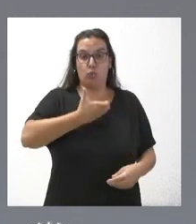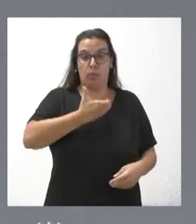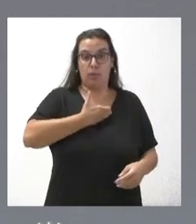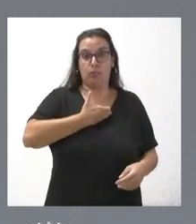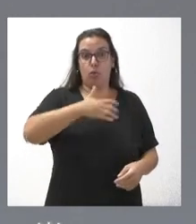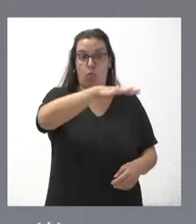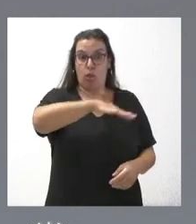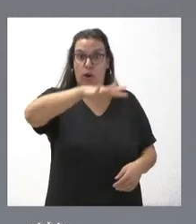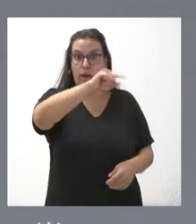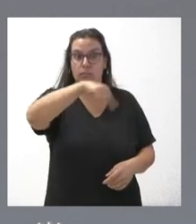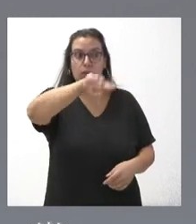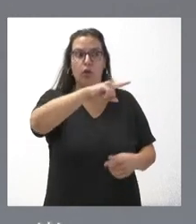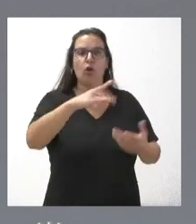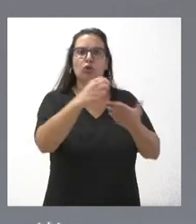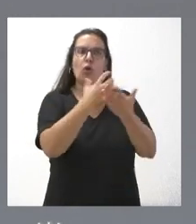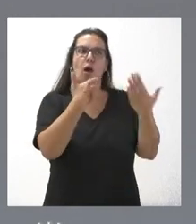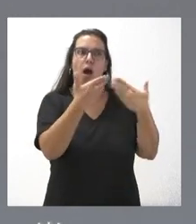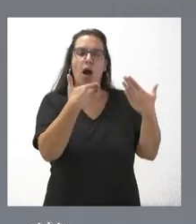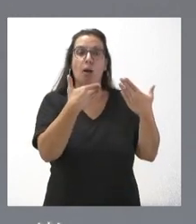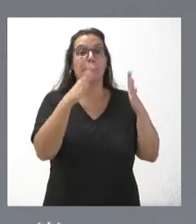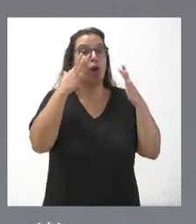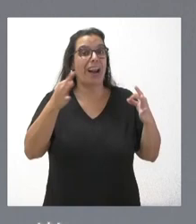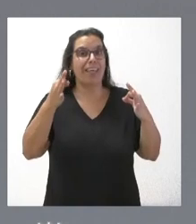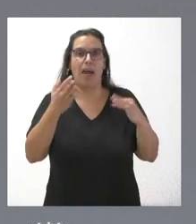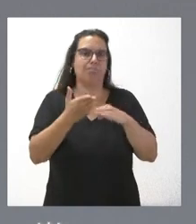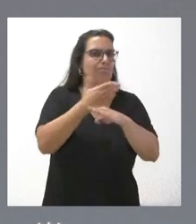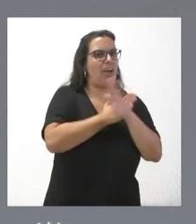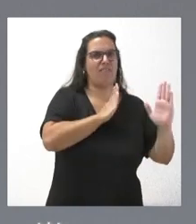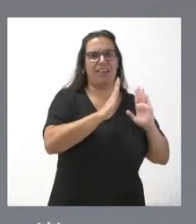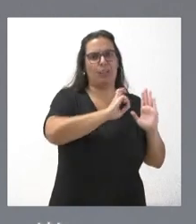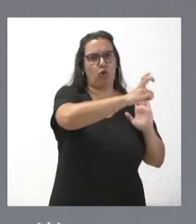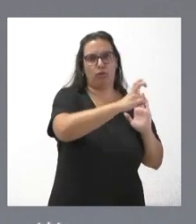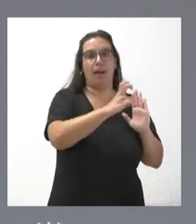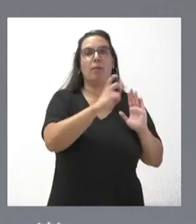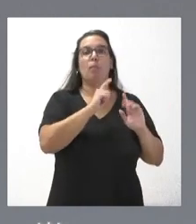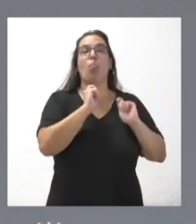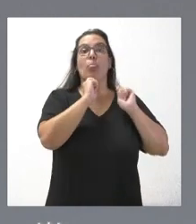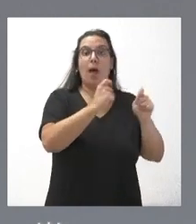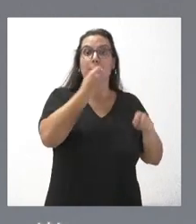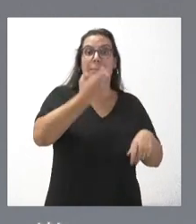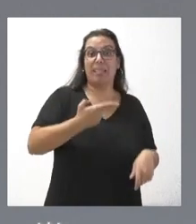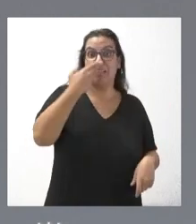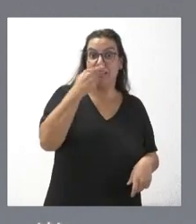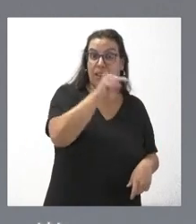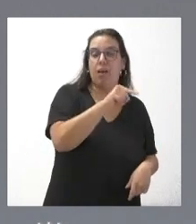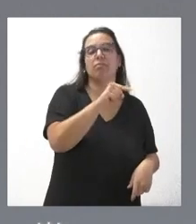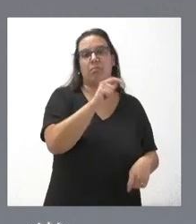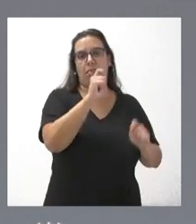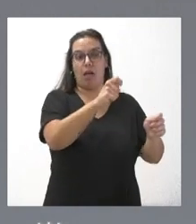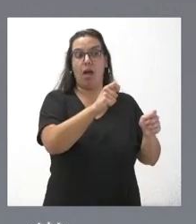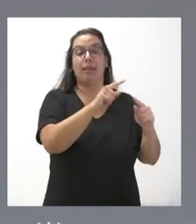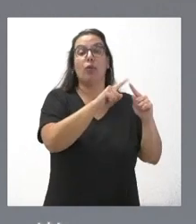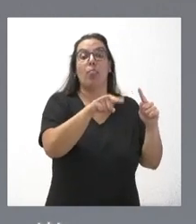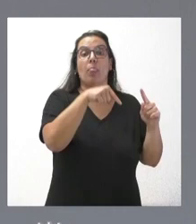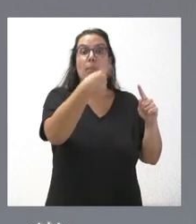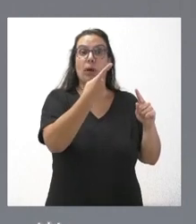con los ayuntamientos de la zona. Ahora estamos en otra fase, estamos en la declaración de BIT. Cuando haya que asignarle un